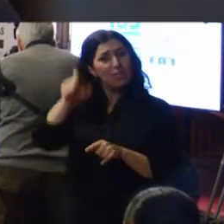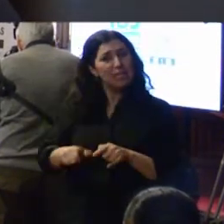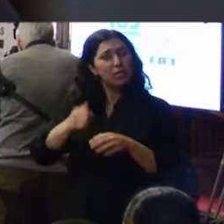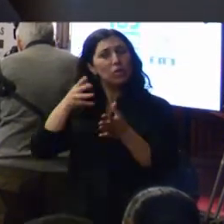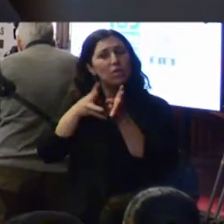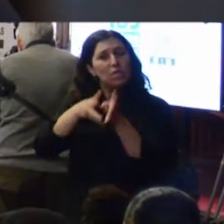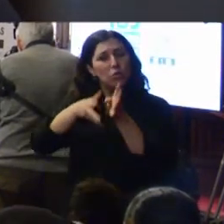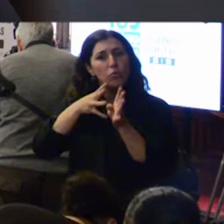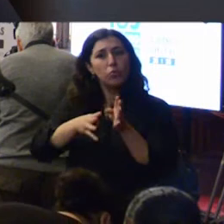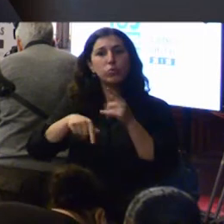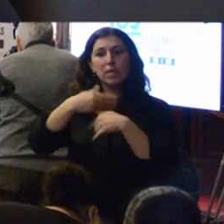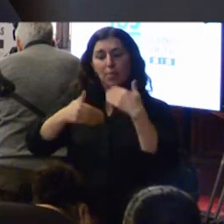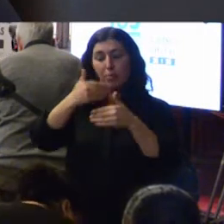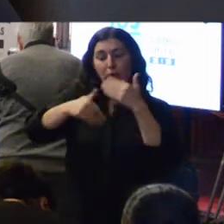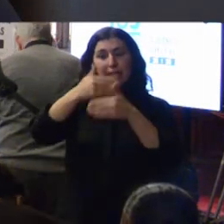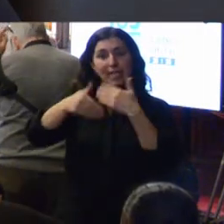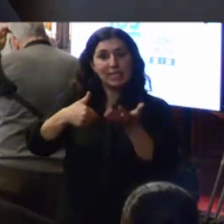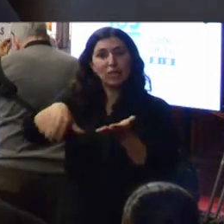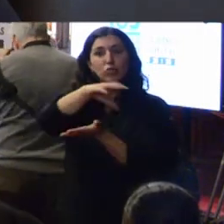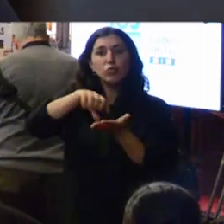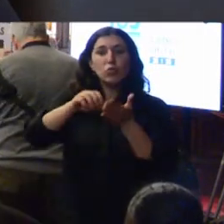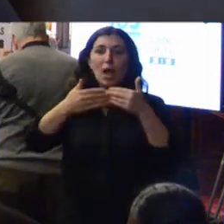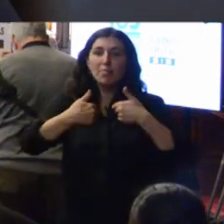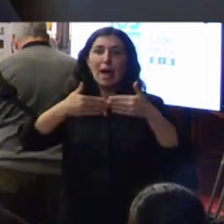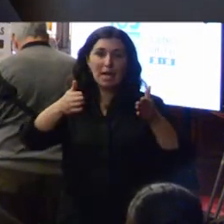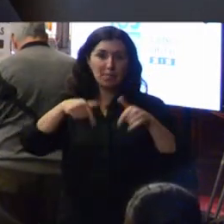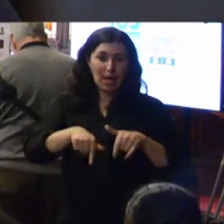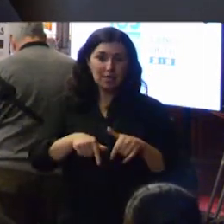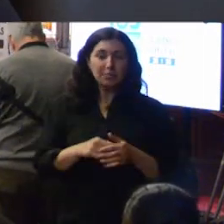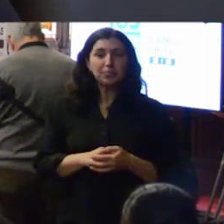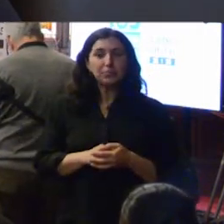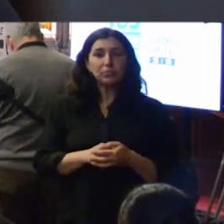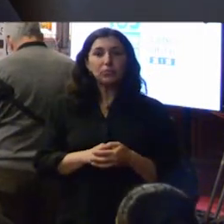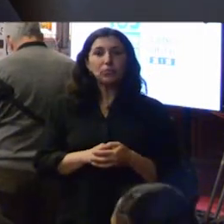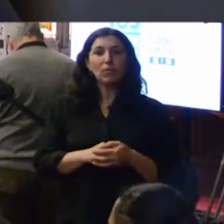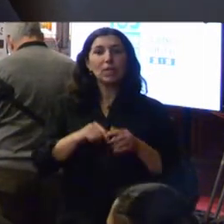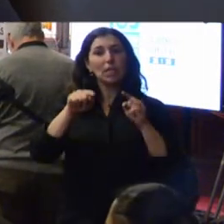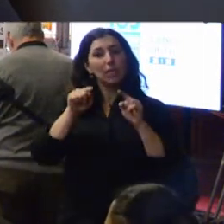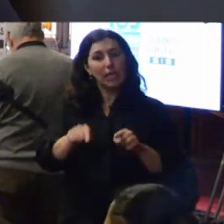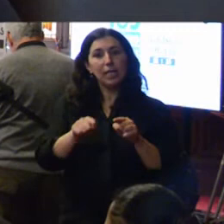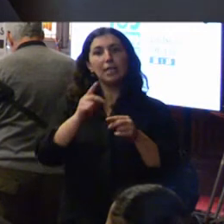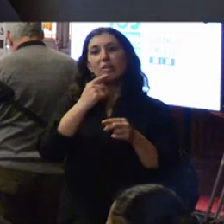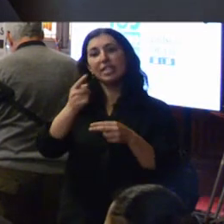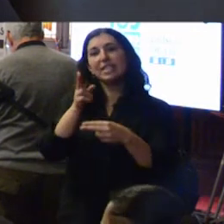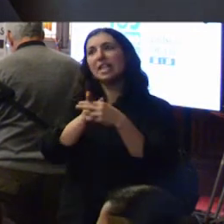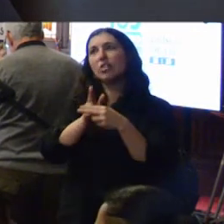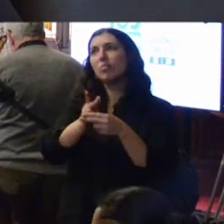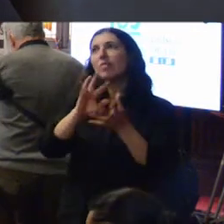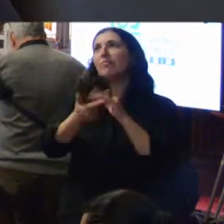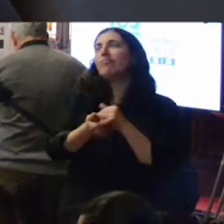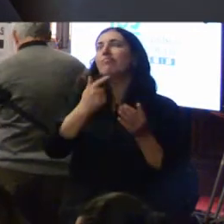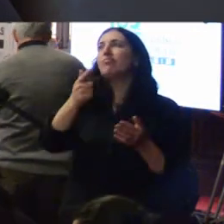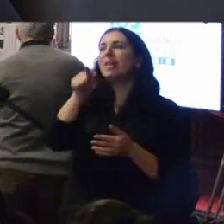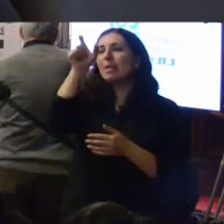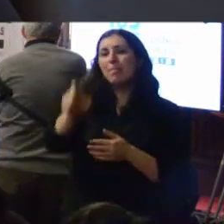desarrollo urbanístico ordenado en la ciudad de Panamá, quien era sujeto de lo que ellos denominaban acoso judicial a través